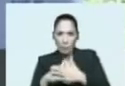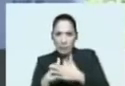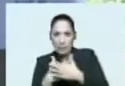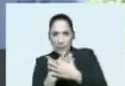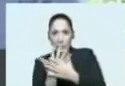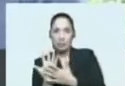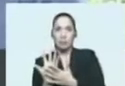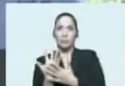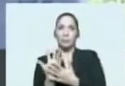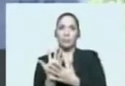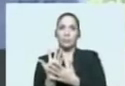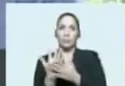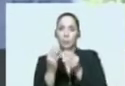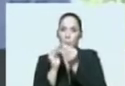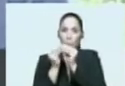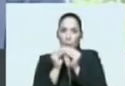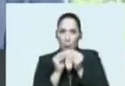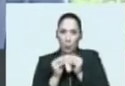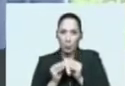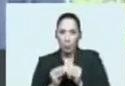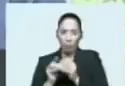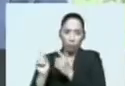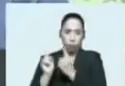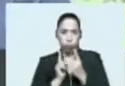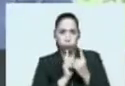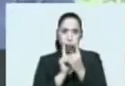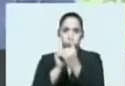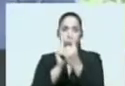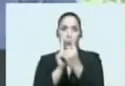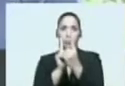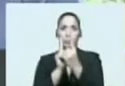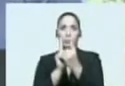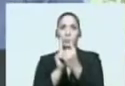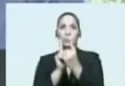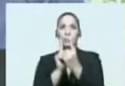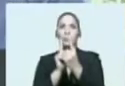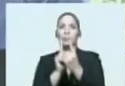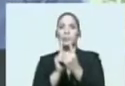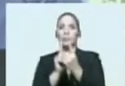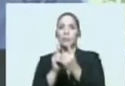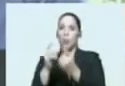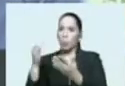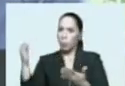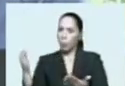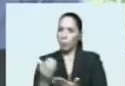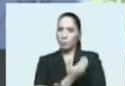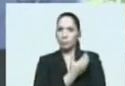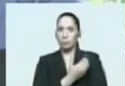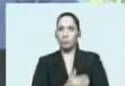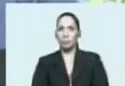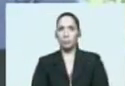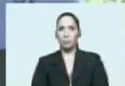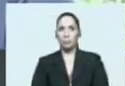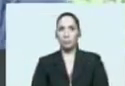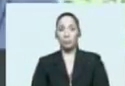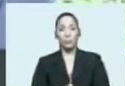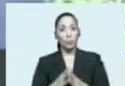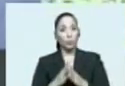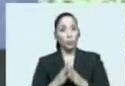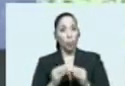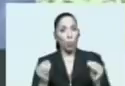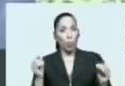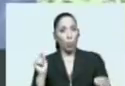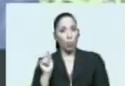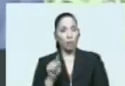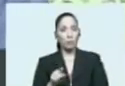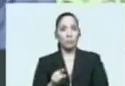las escaramuzas las persecuciones los allanamientos todo eso